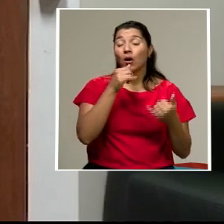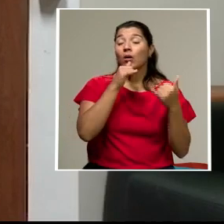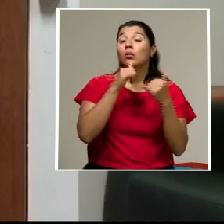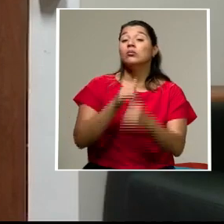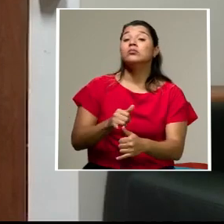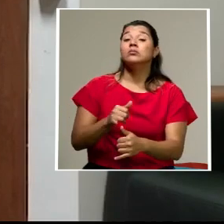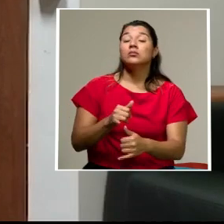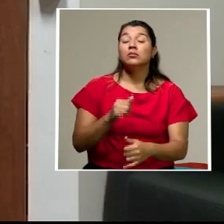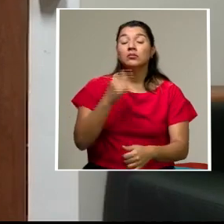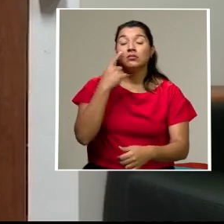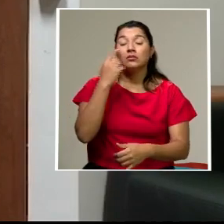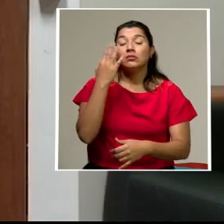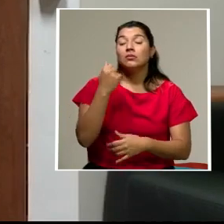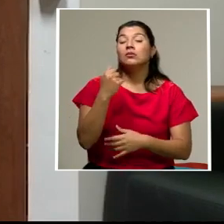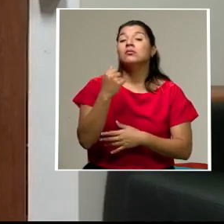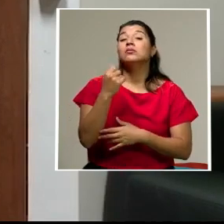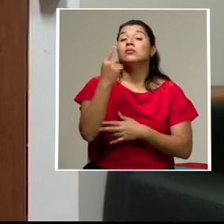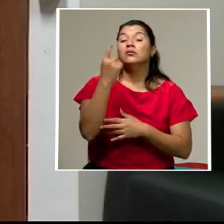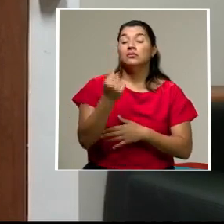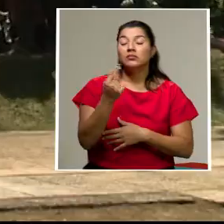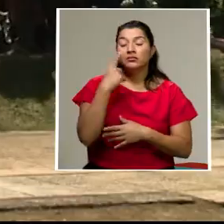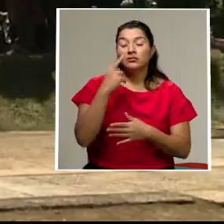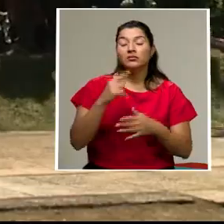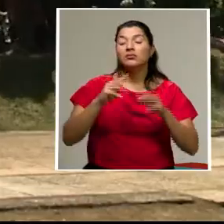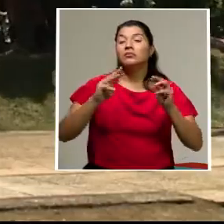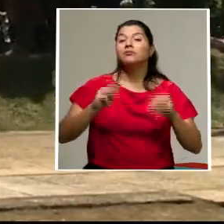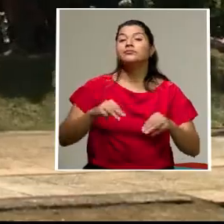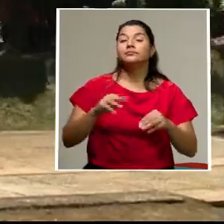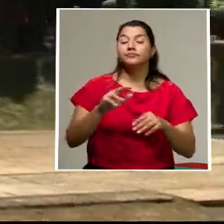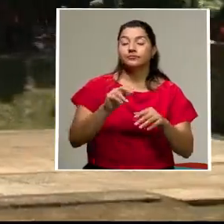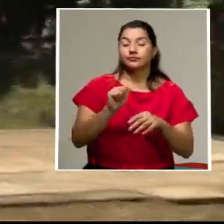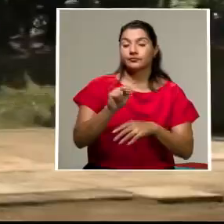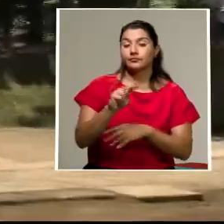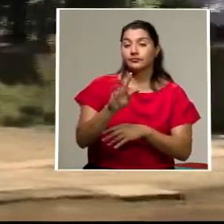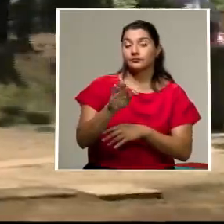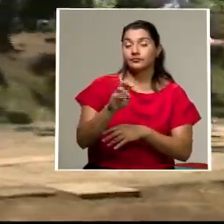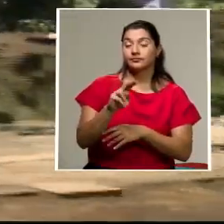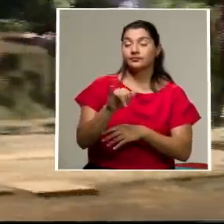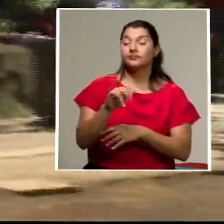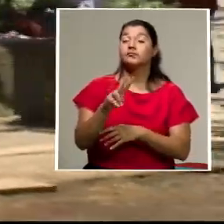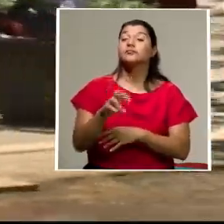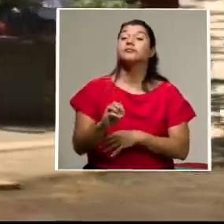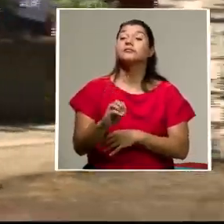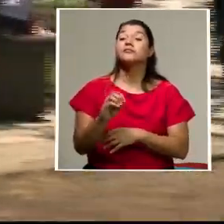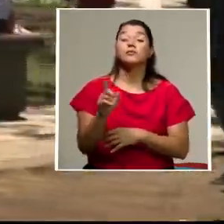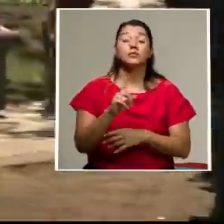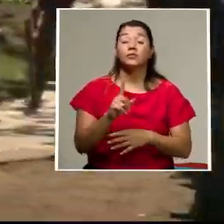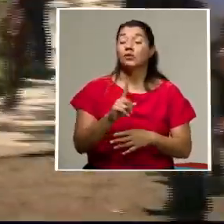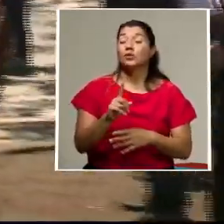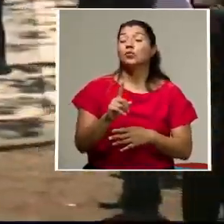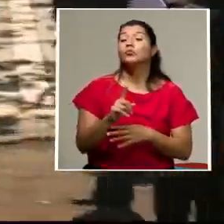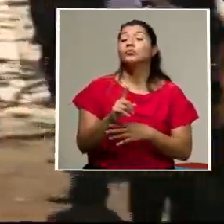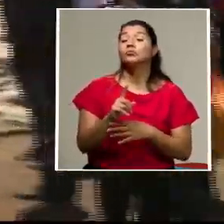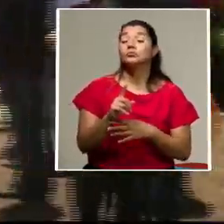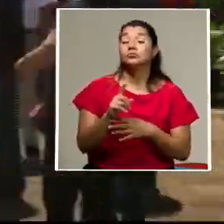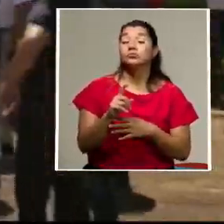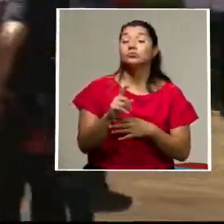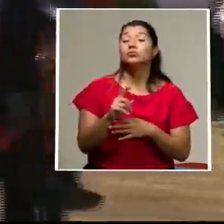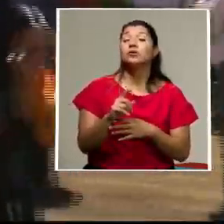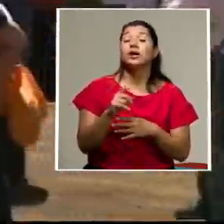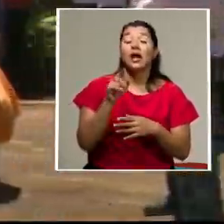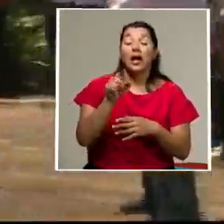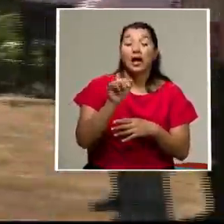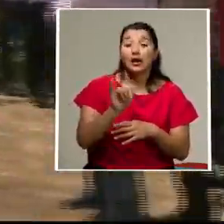acción de inconstitucionalidad sobre el título tercero y el título cuarto de esta ley 9635, aún así las hemos ido